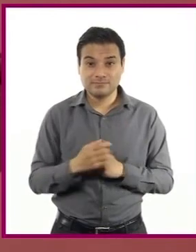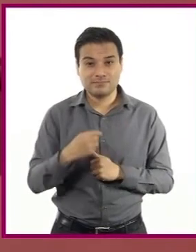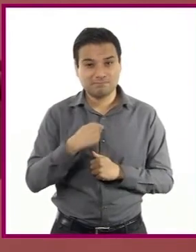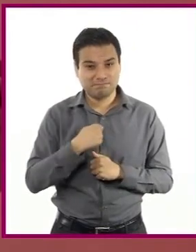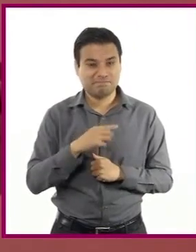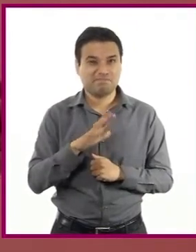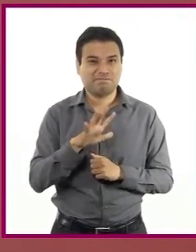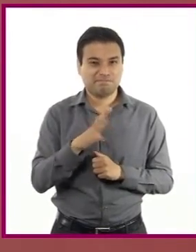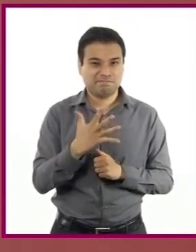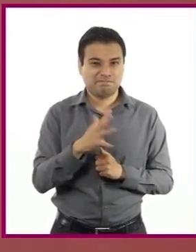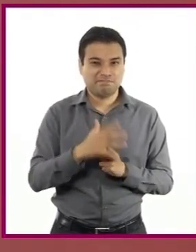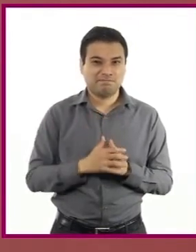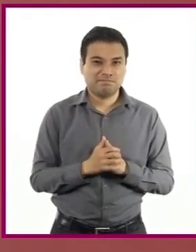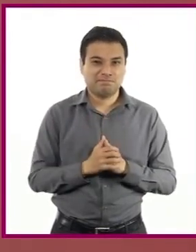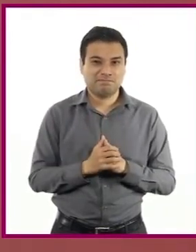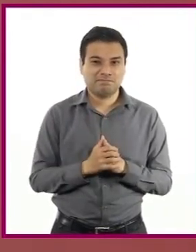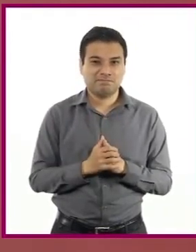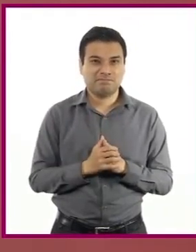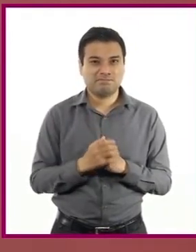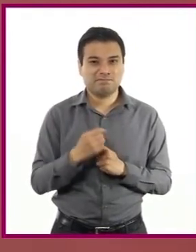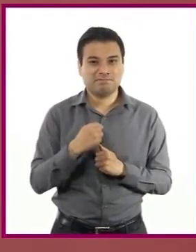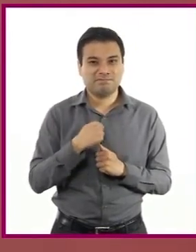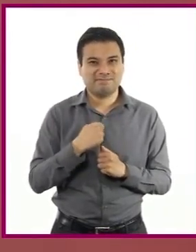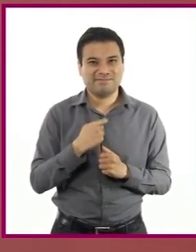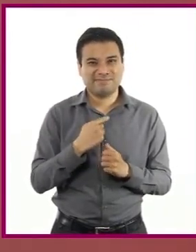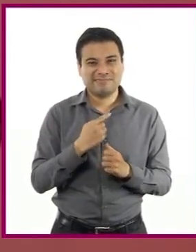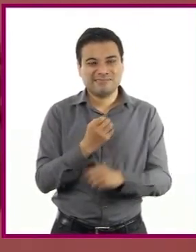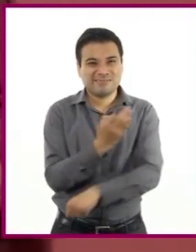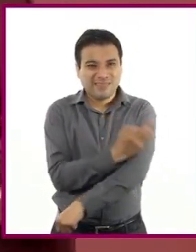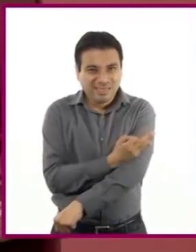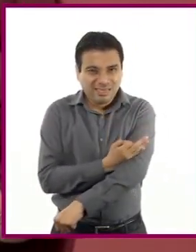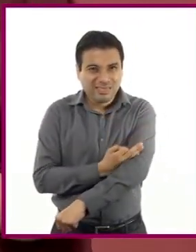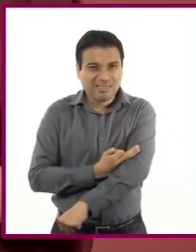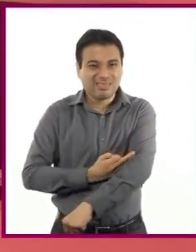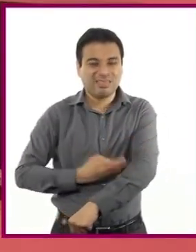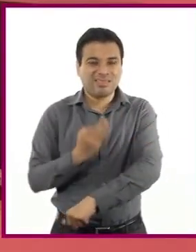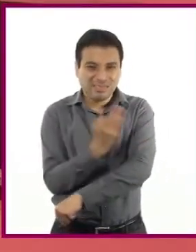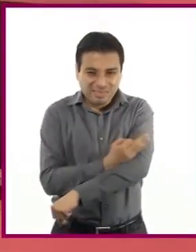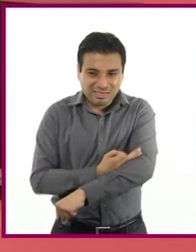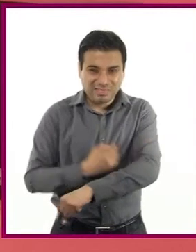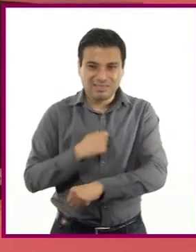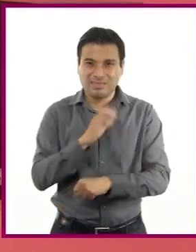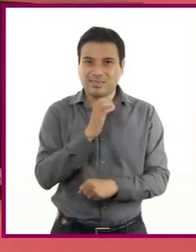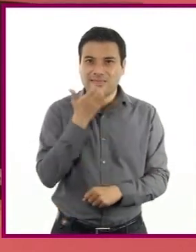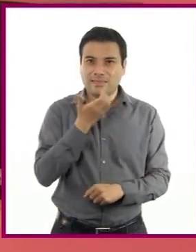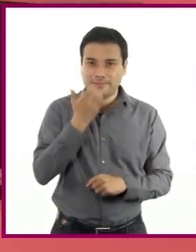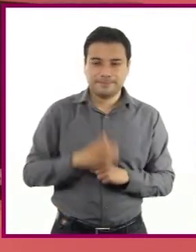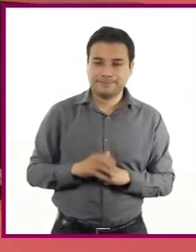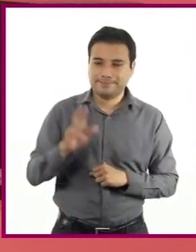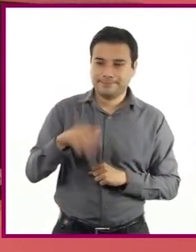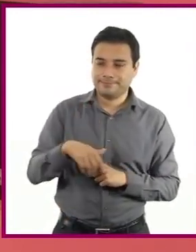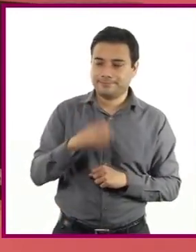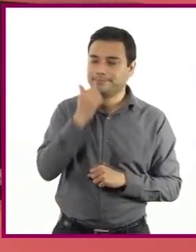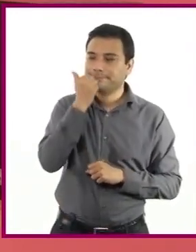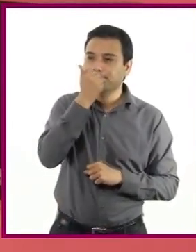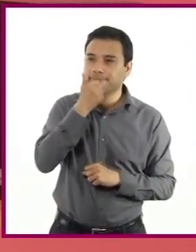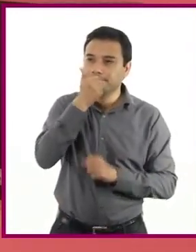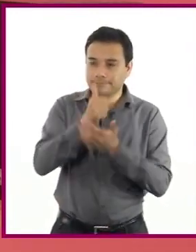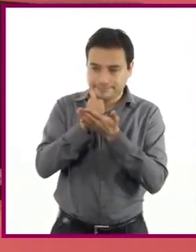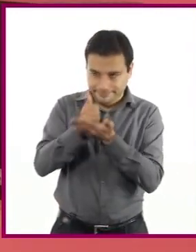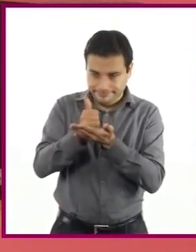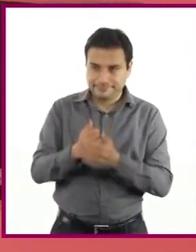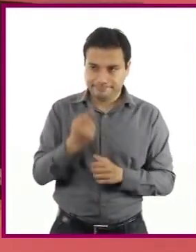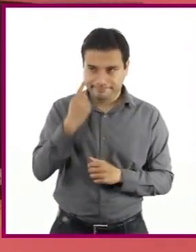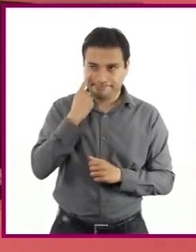soy muy rápida. Me tardo mucho pensando. No se preocupe, las alumnas y los alumnos allá en